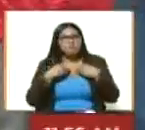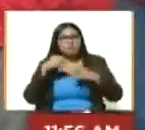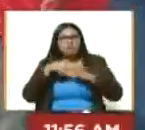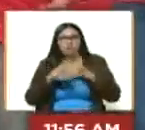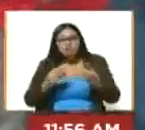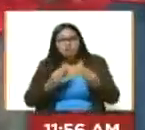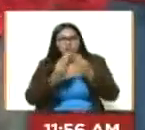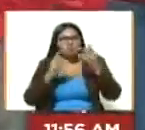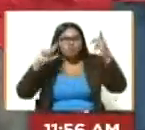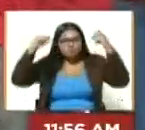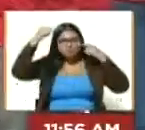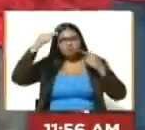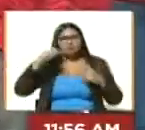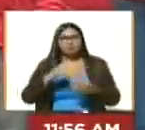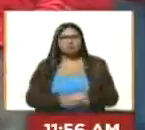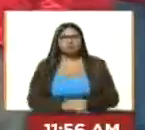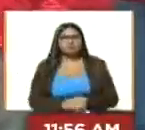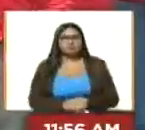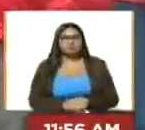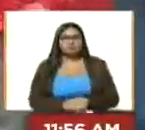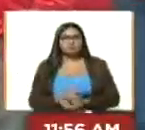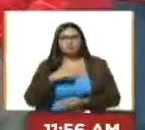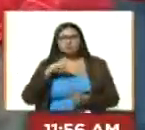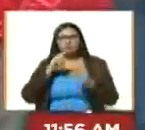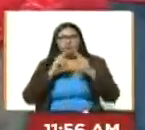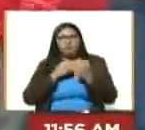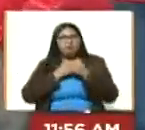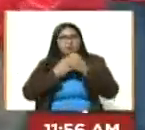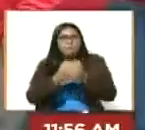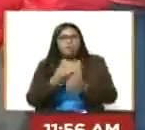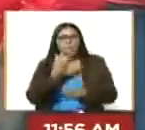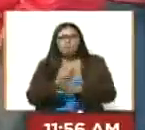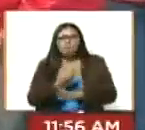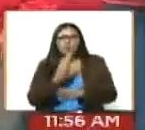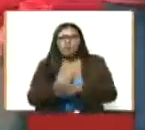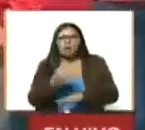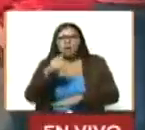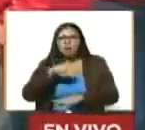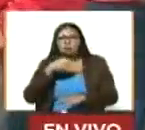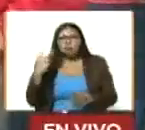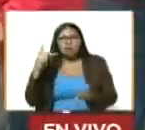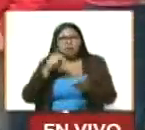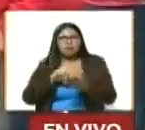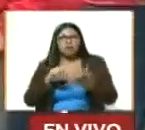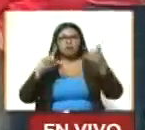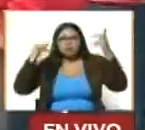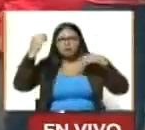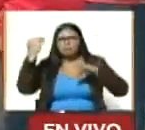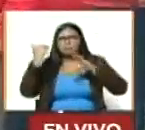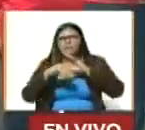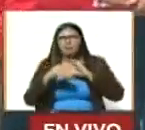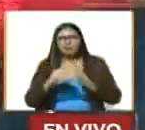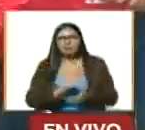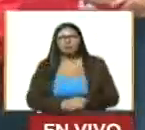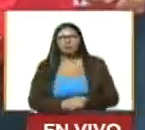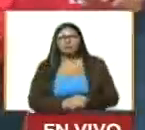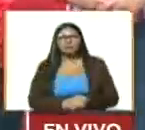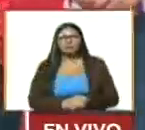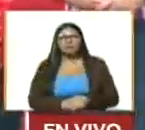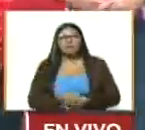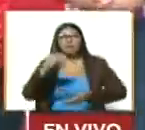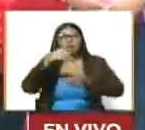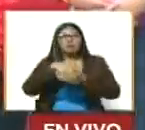él. Y conocemos de su amor por Monagas. A Monagas, aquí en Monagas trajeron al comandante, o lo enviaron, mejor dicho, y le